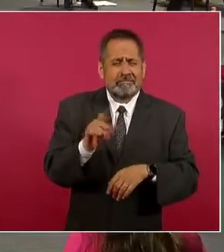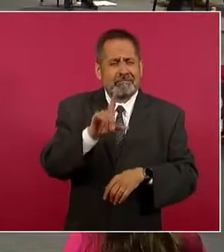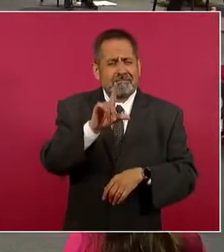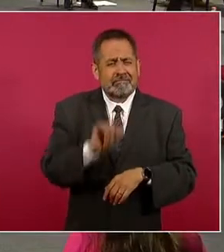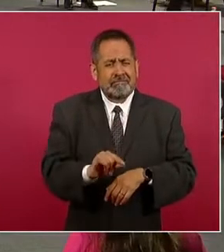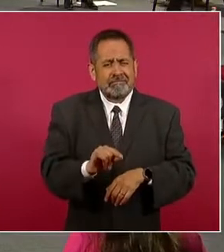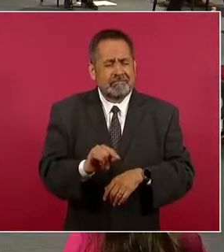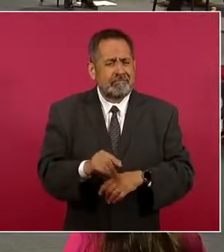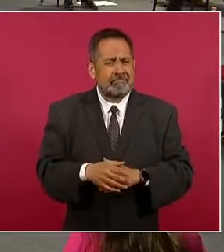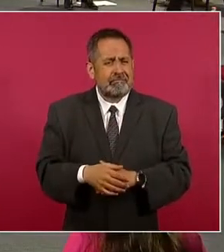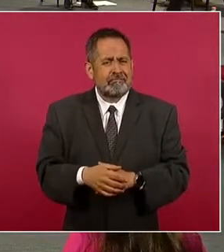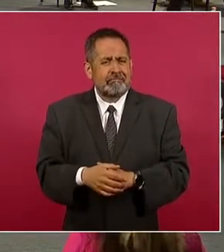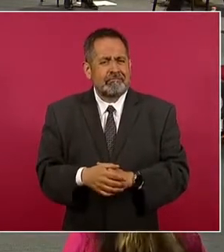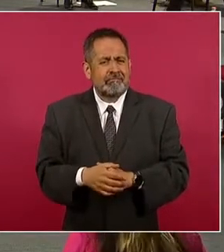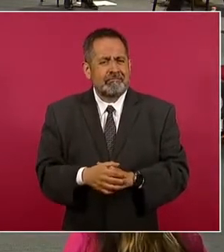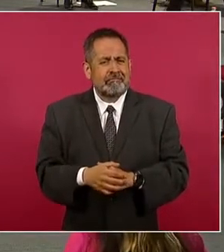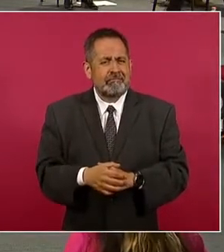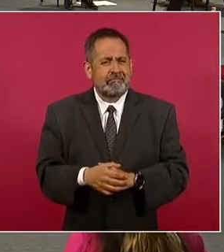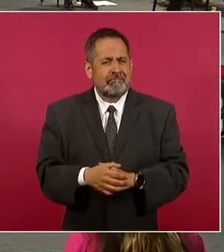Entonces, esto no sucedía antes,